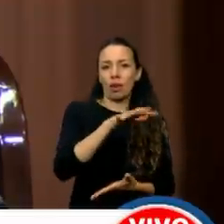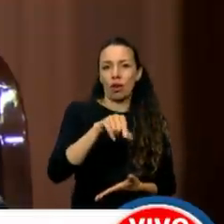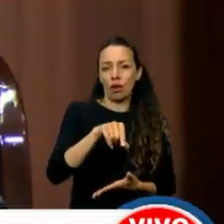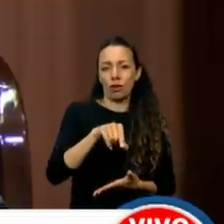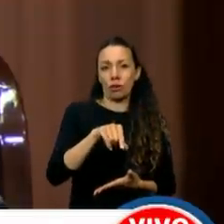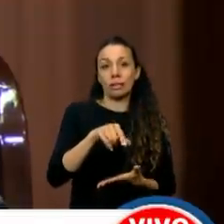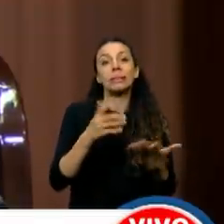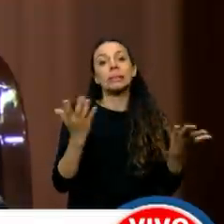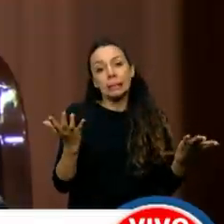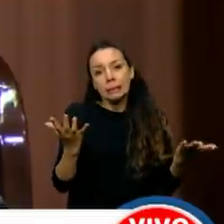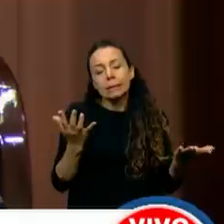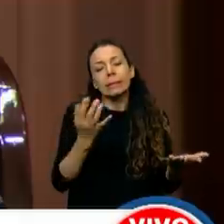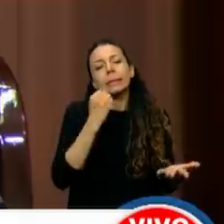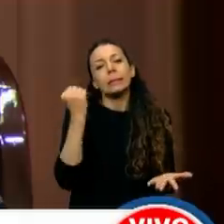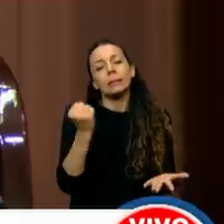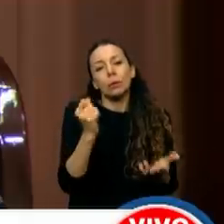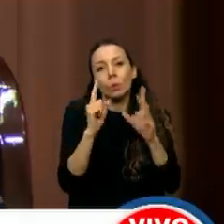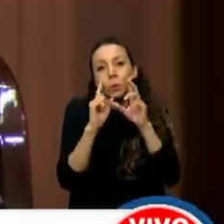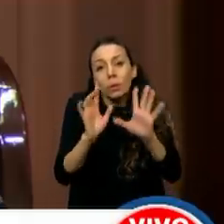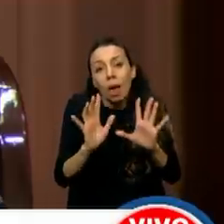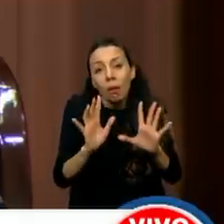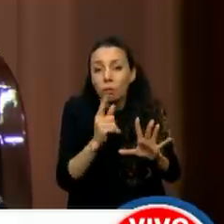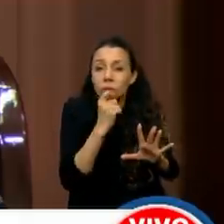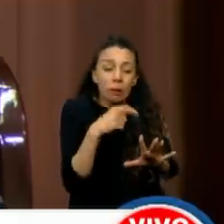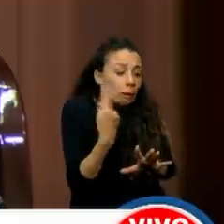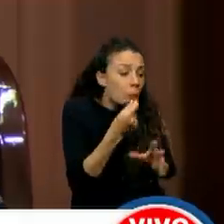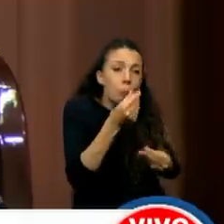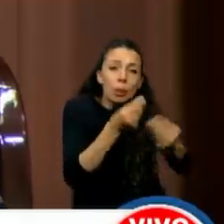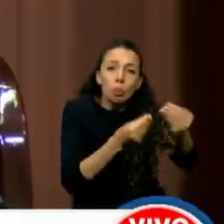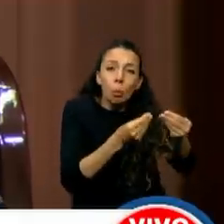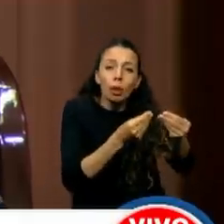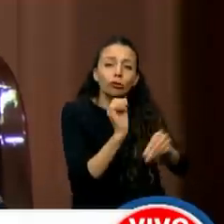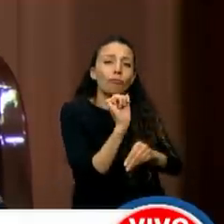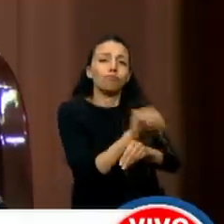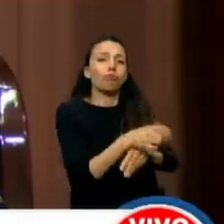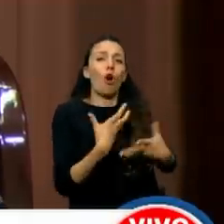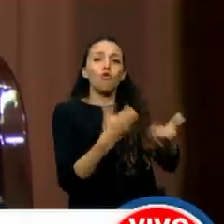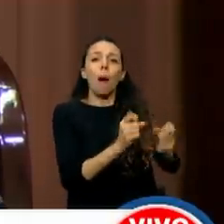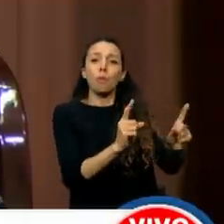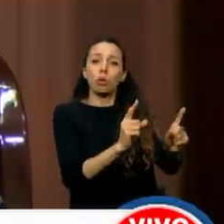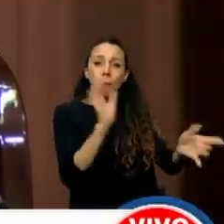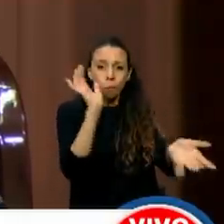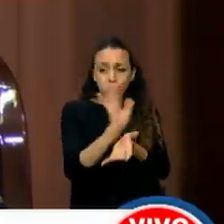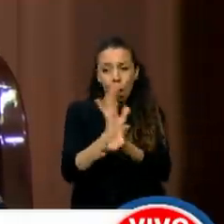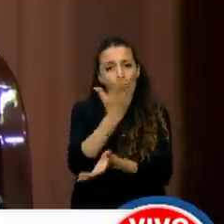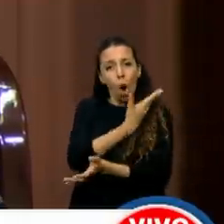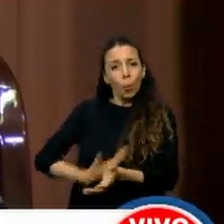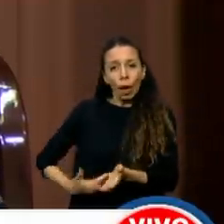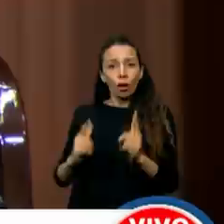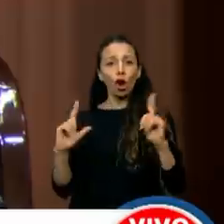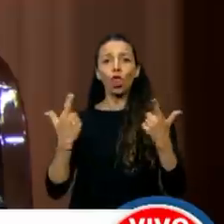tengamos cuidado con una compañera este presupuesto dejará un gobierno nacional sin un presupuesto de dejar también a las provincias